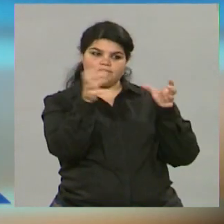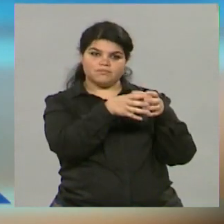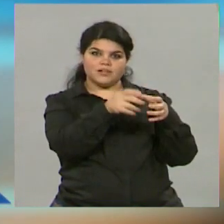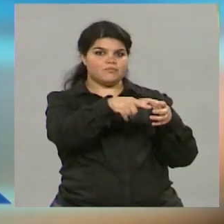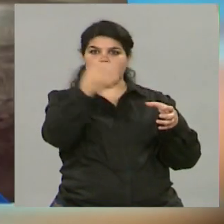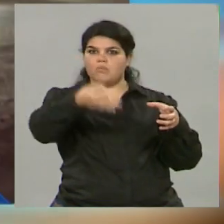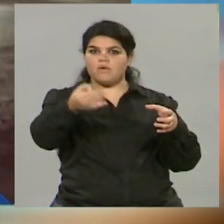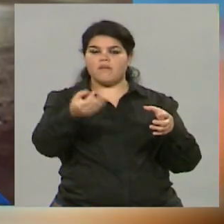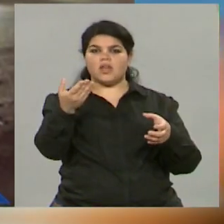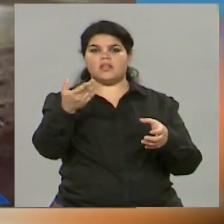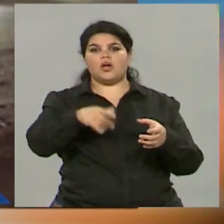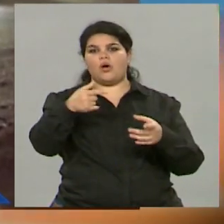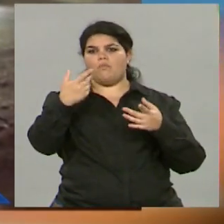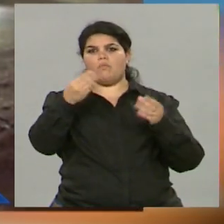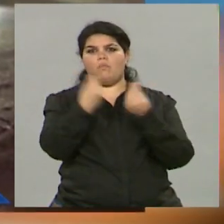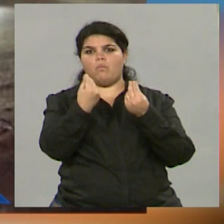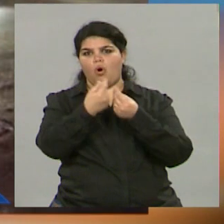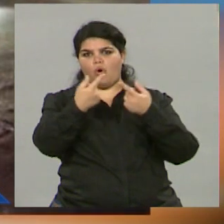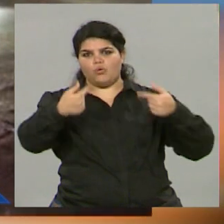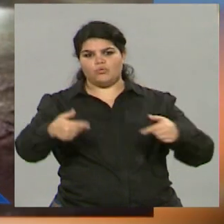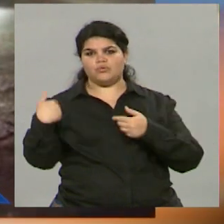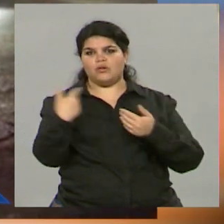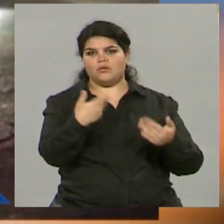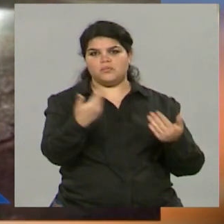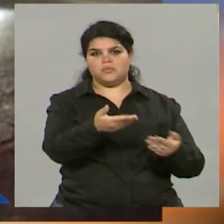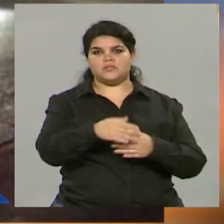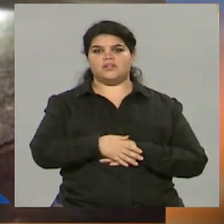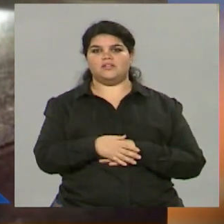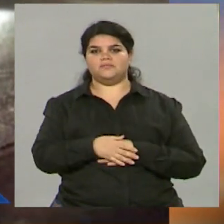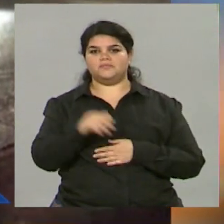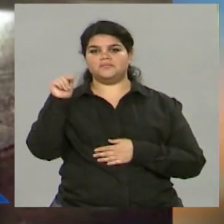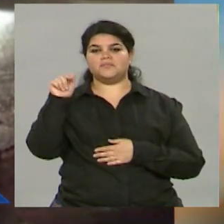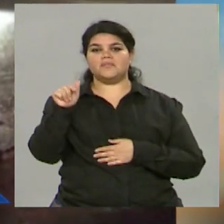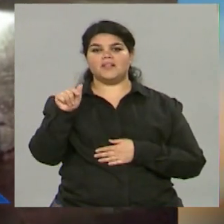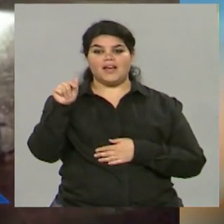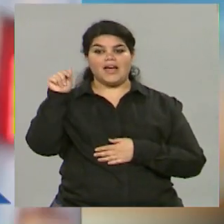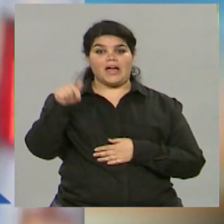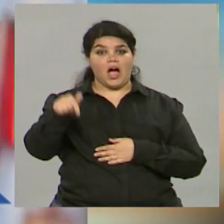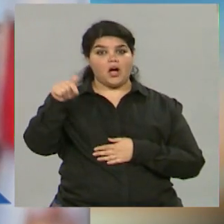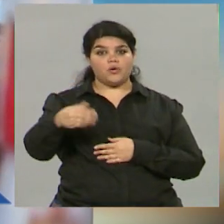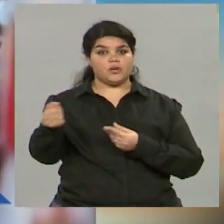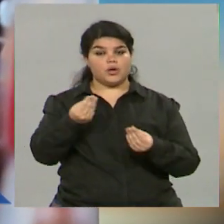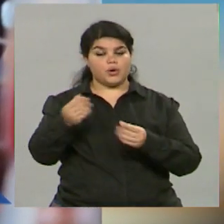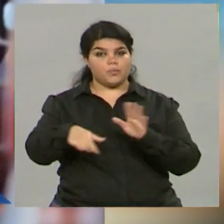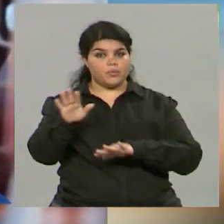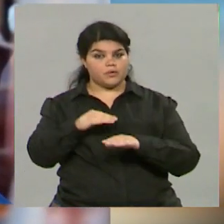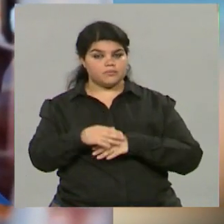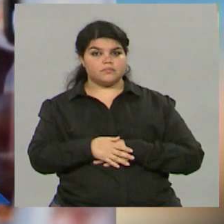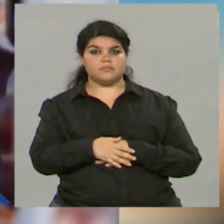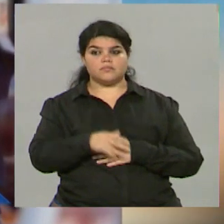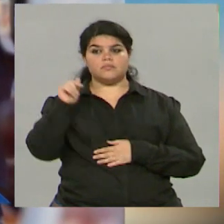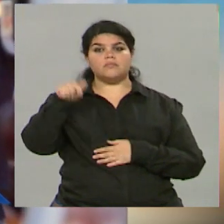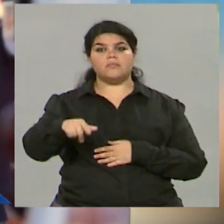espectacular, 2,5 toneladas de donaciones, que fue increíble. Y esta vez es para varios